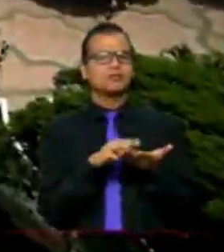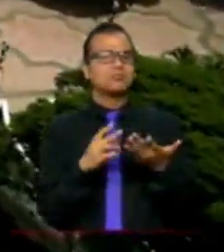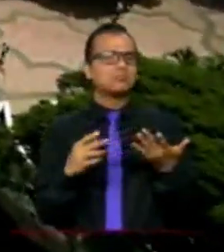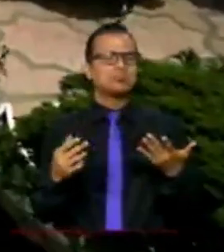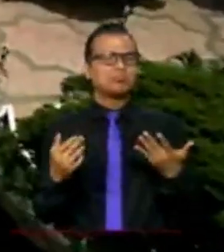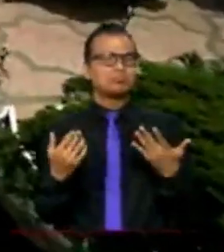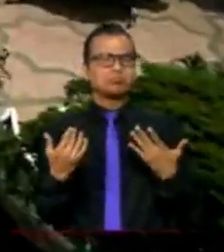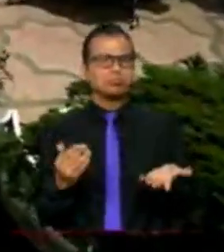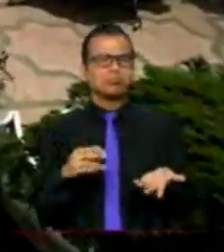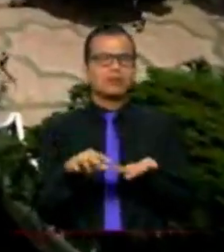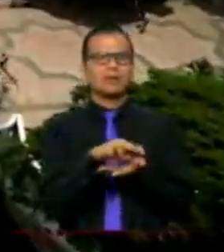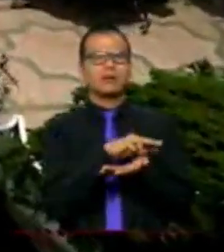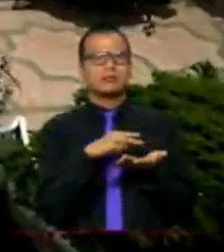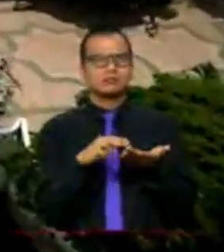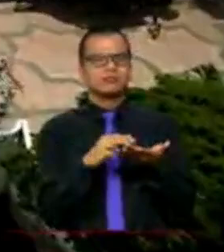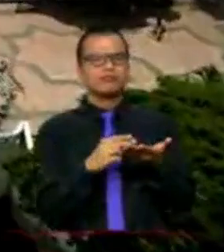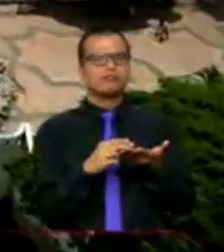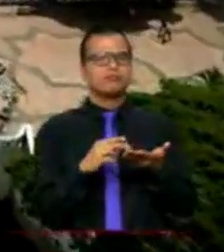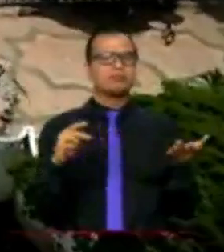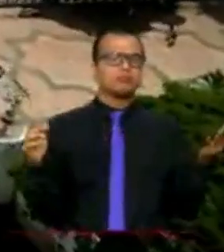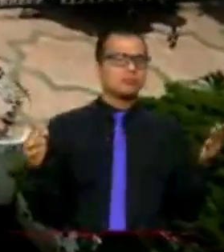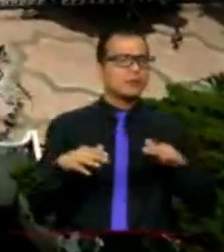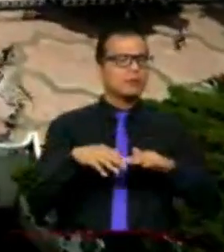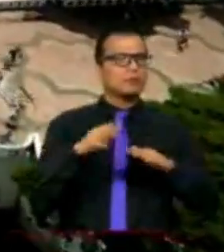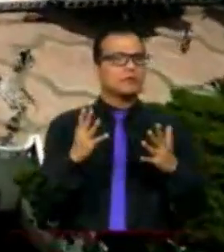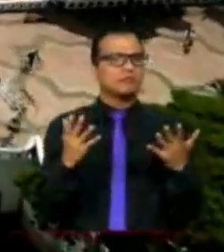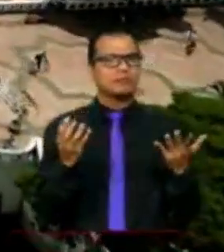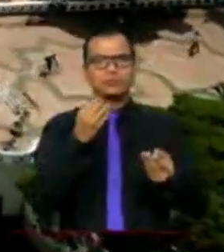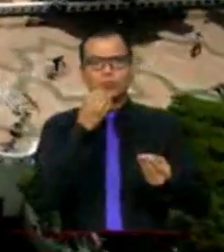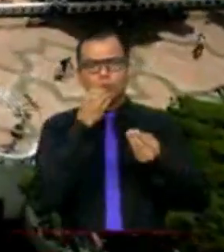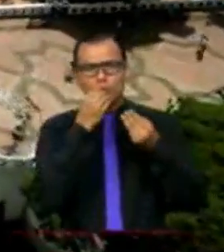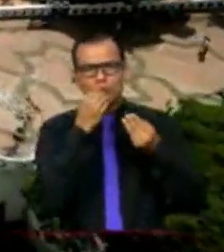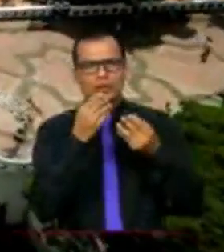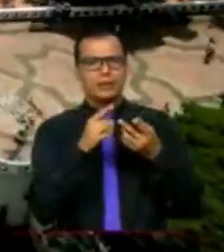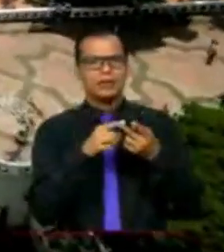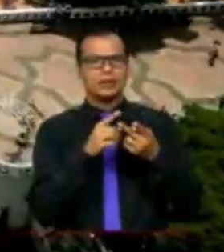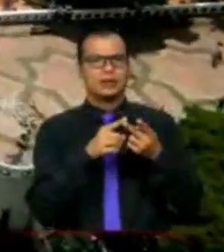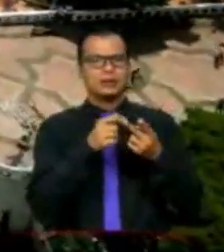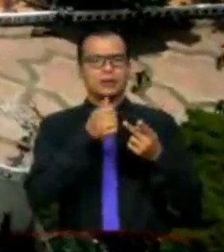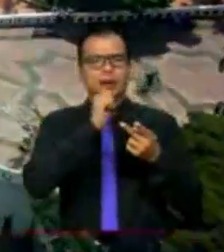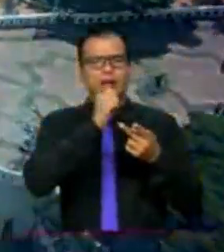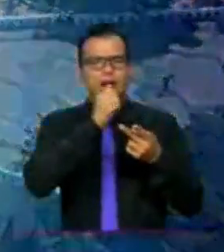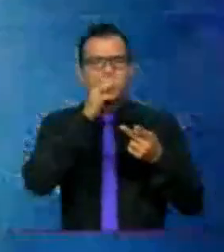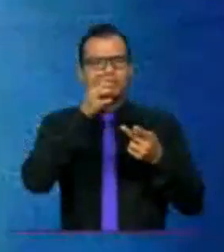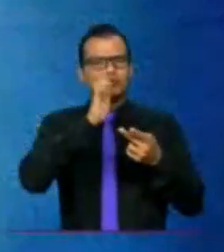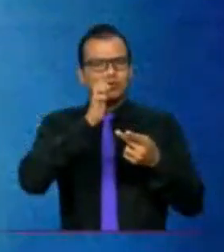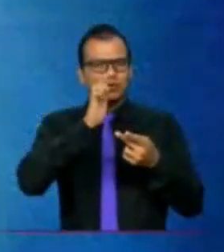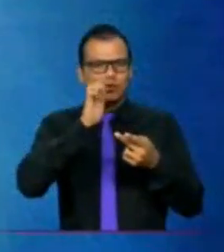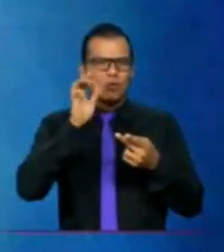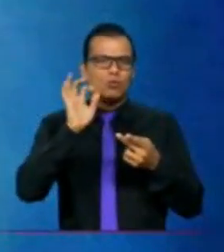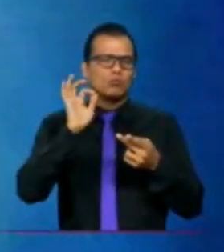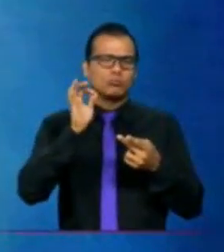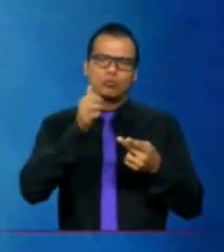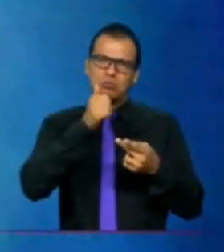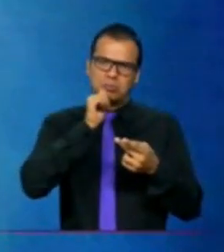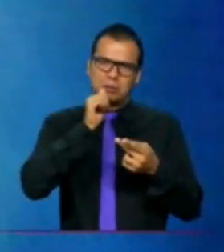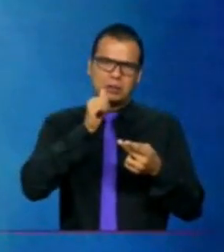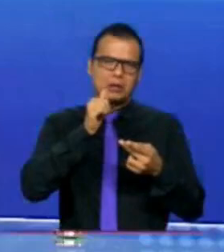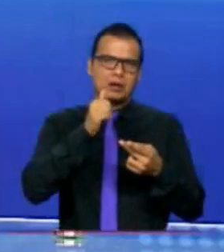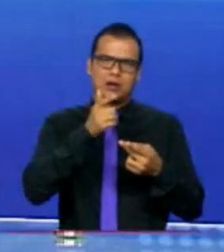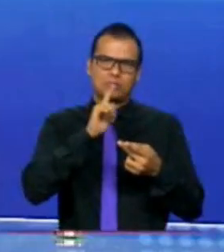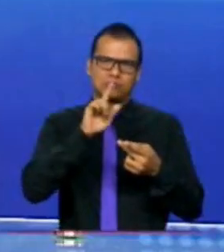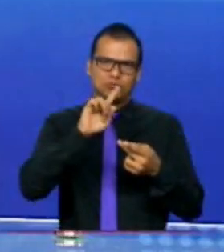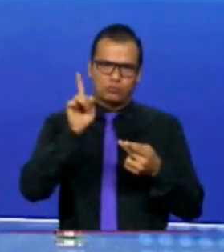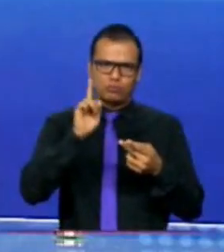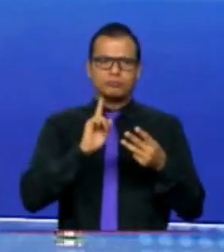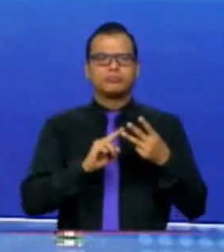las mayores variaciones estuvieron en alimentos y bebidas no alcohólicas, en alimentos y bebidas alcohólicas y en hoteles. Bueno,